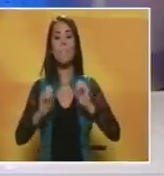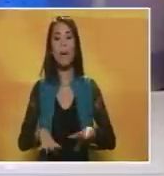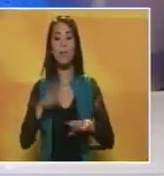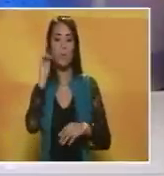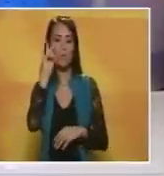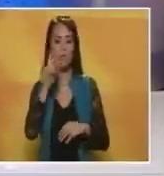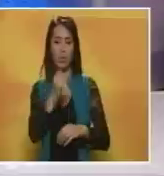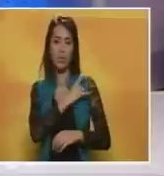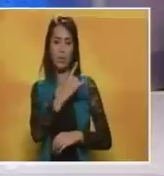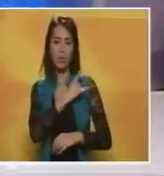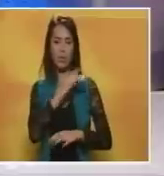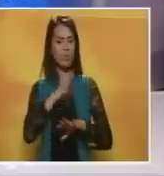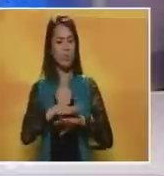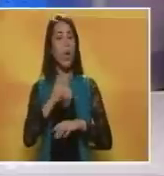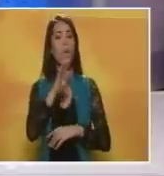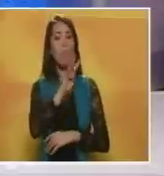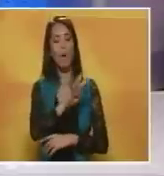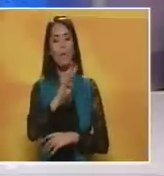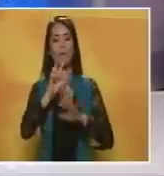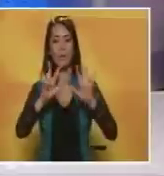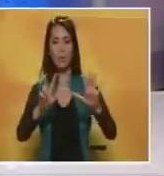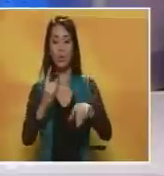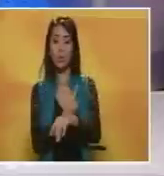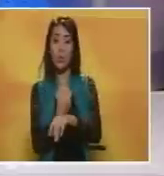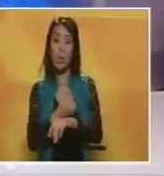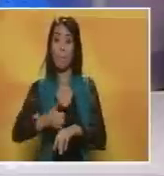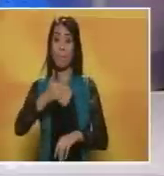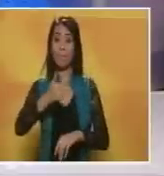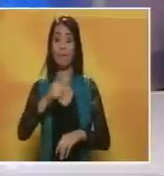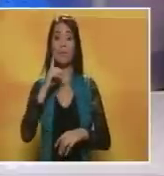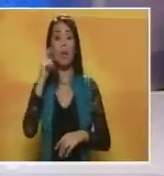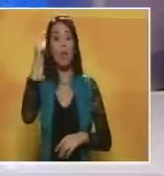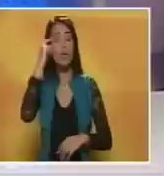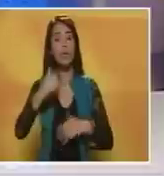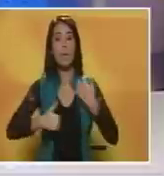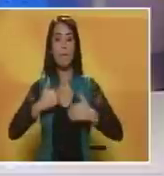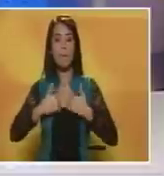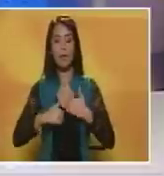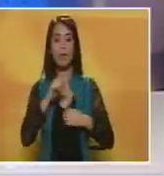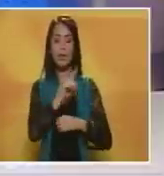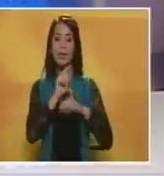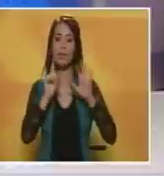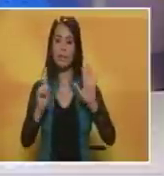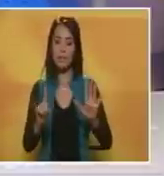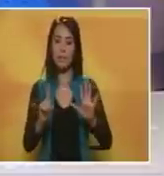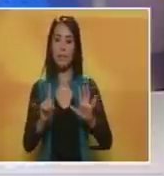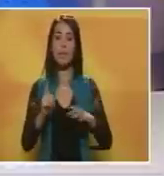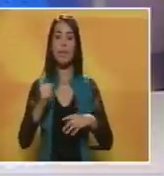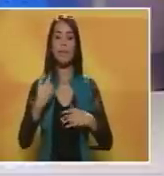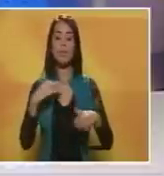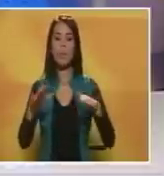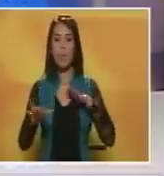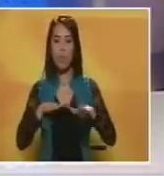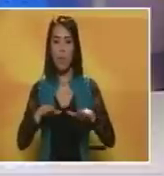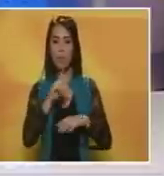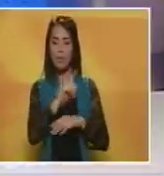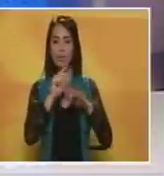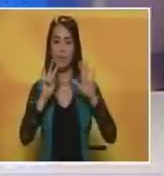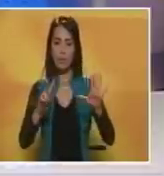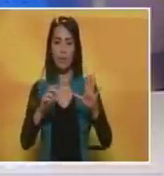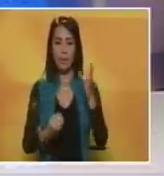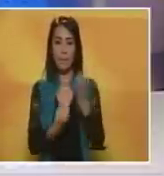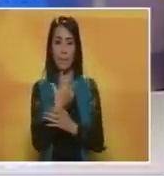profesores universitarios por 48 horas más incorporando los días miércoles 16 y jueves 17 de mayo al